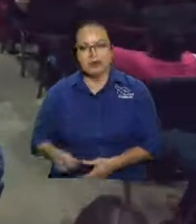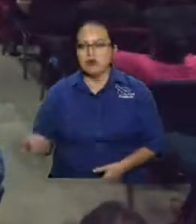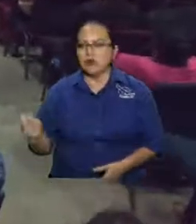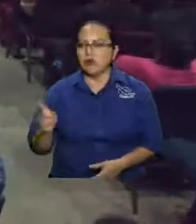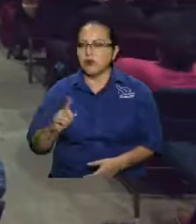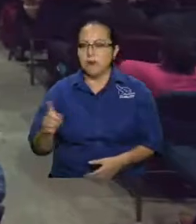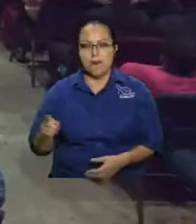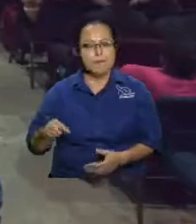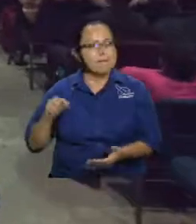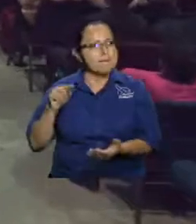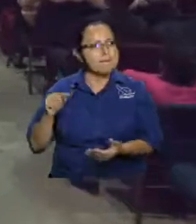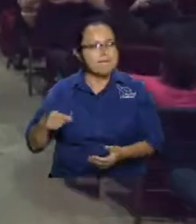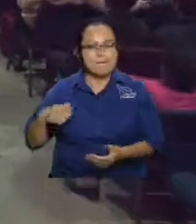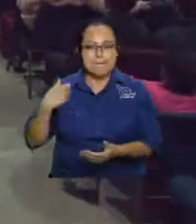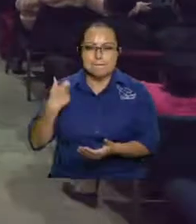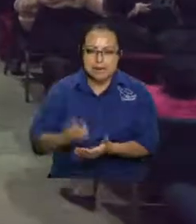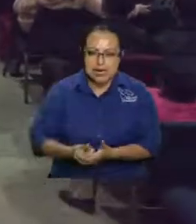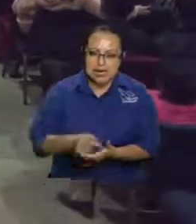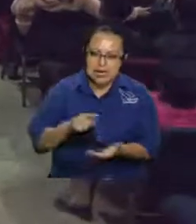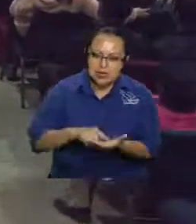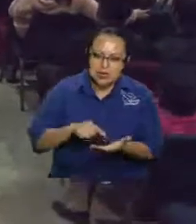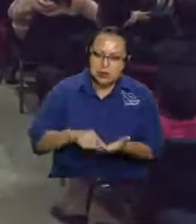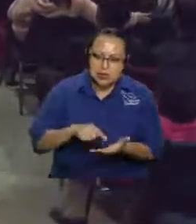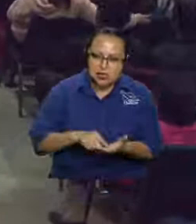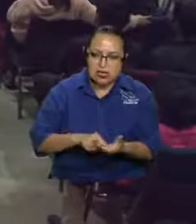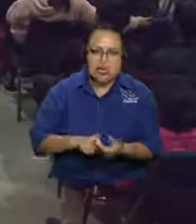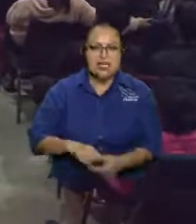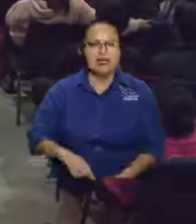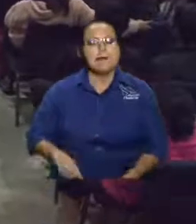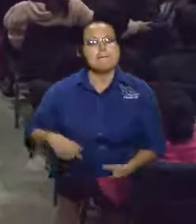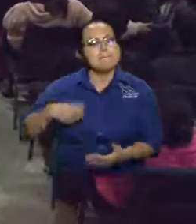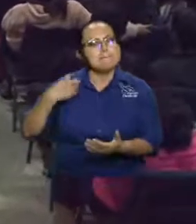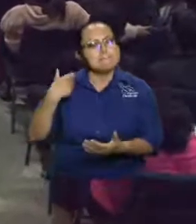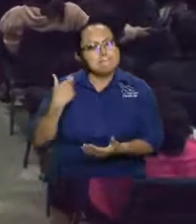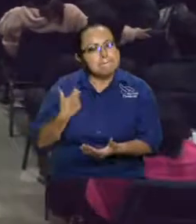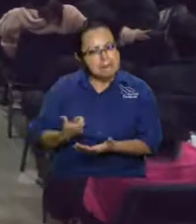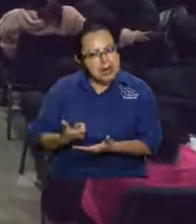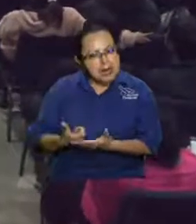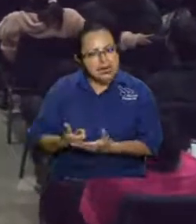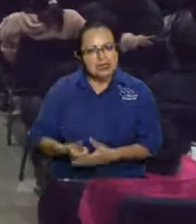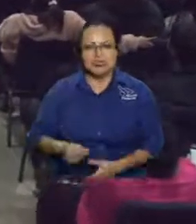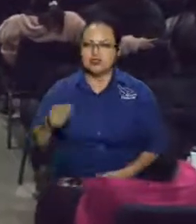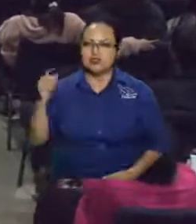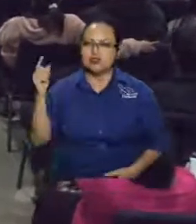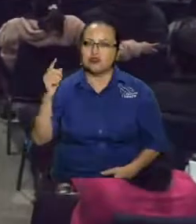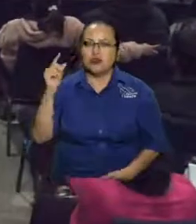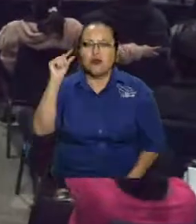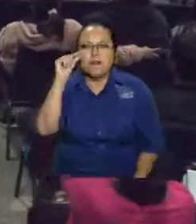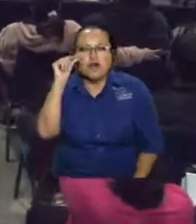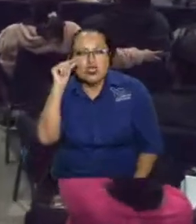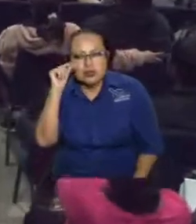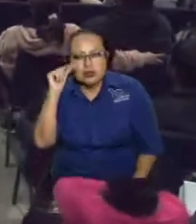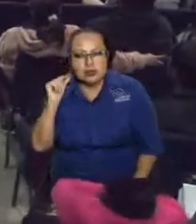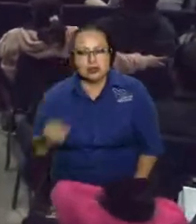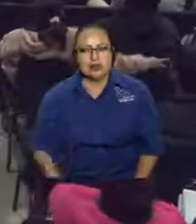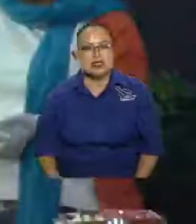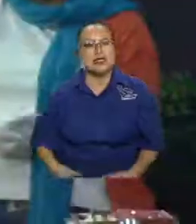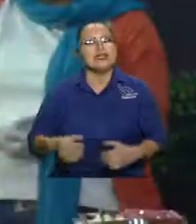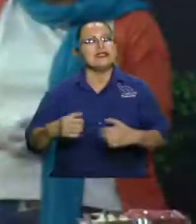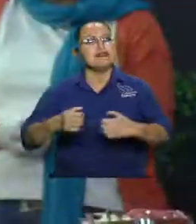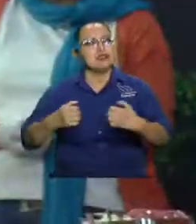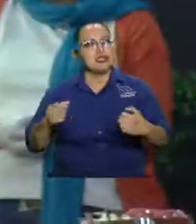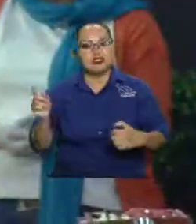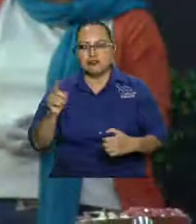voy a pagar solo el mínimo. Y paga 25 pesos. Y le ponen no sé cuánto de interés y nunca